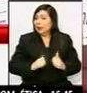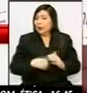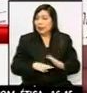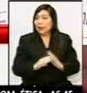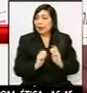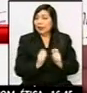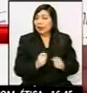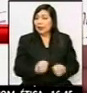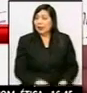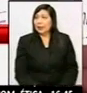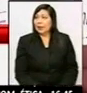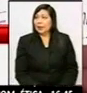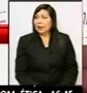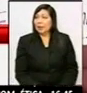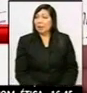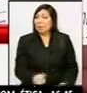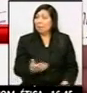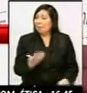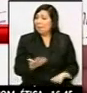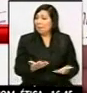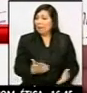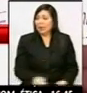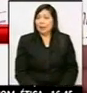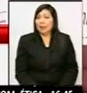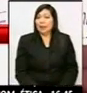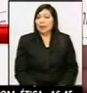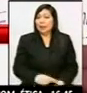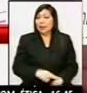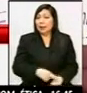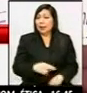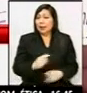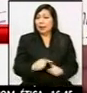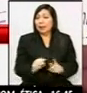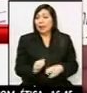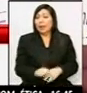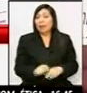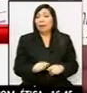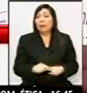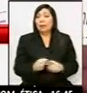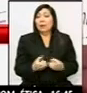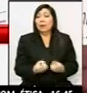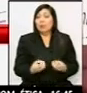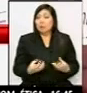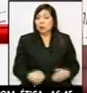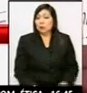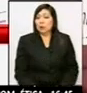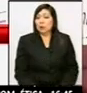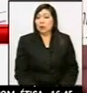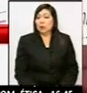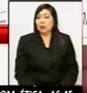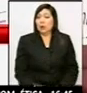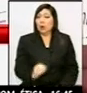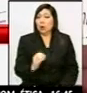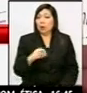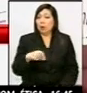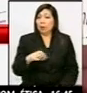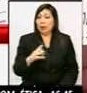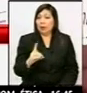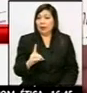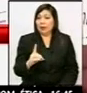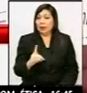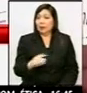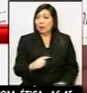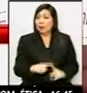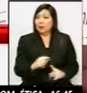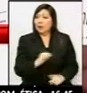entregada como pareciera entregada a los gobiernos regionales, sino que depende mucho también de las OPDs y de una serie de